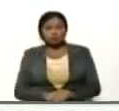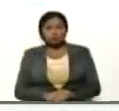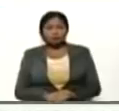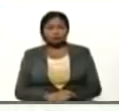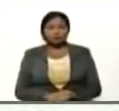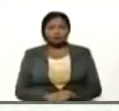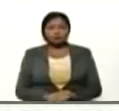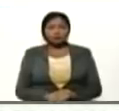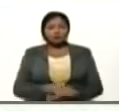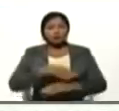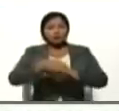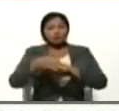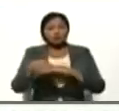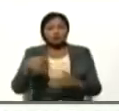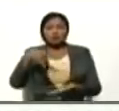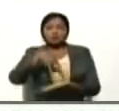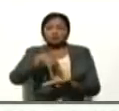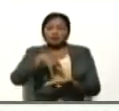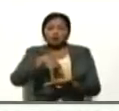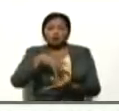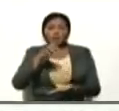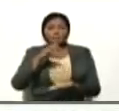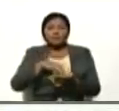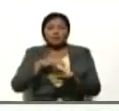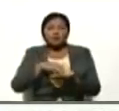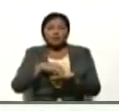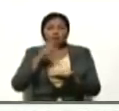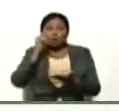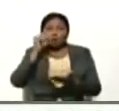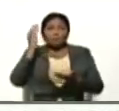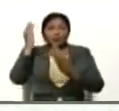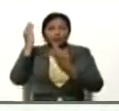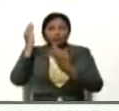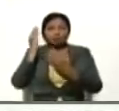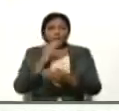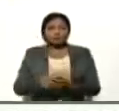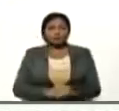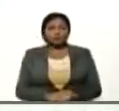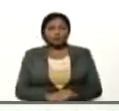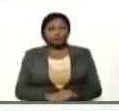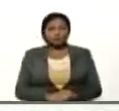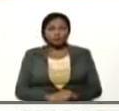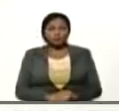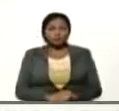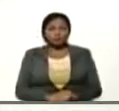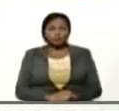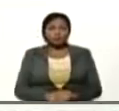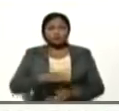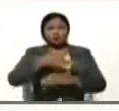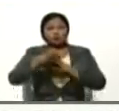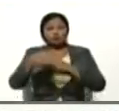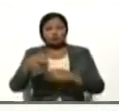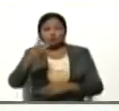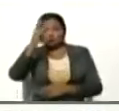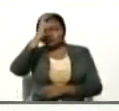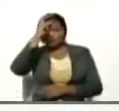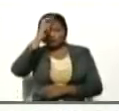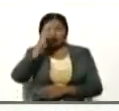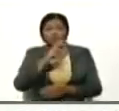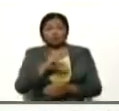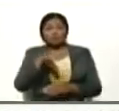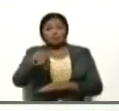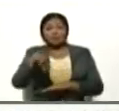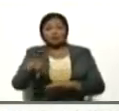Por el municipio Falcón, municipio Miranda, Henry Hernández. Por el municipio Falcón, por el